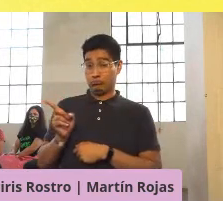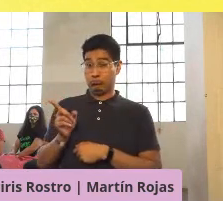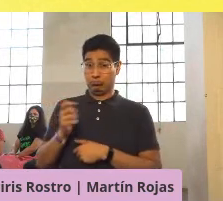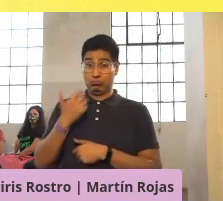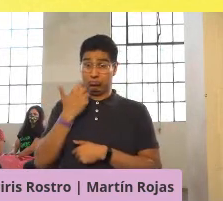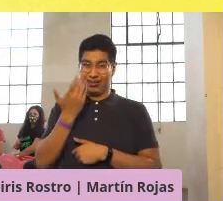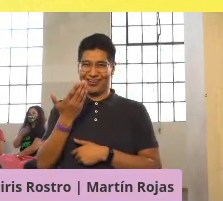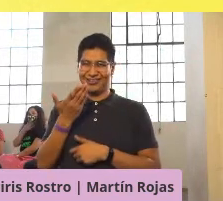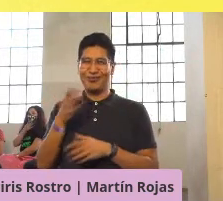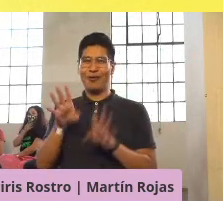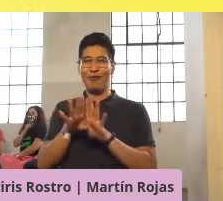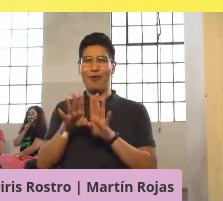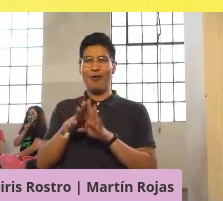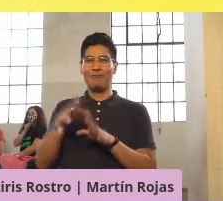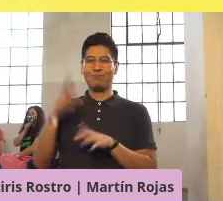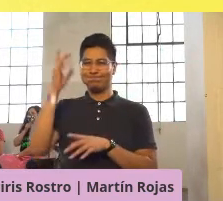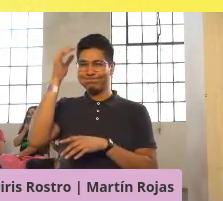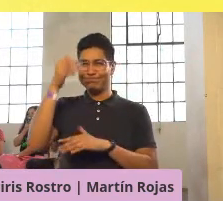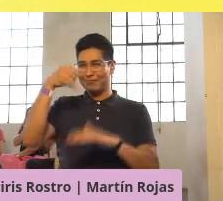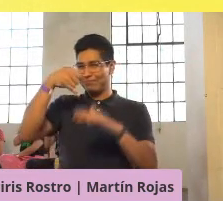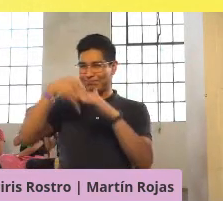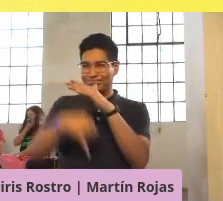¿no? Dicen que para que seas real,